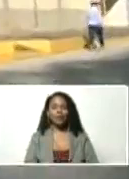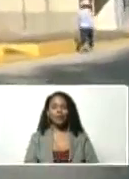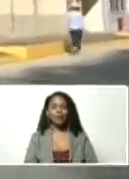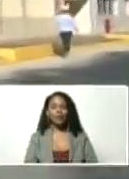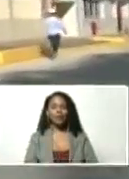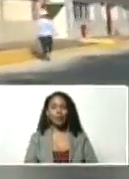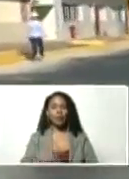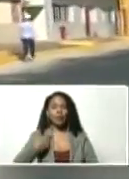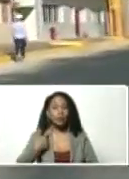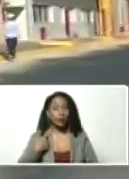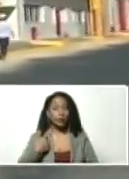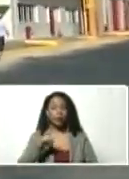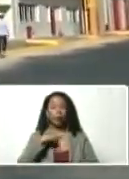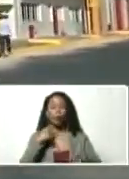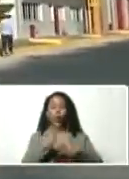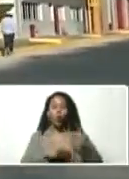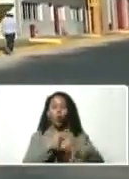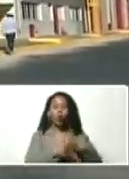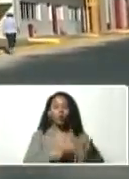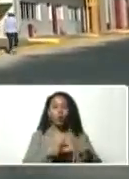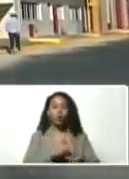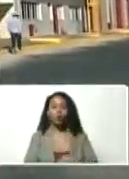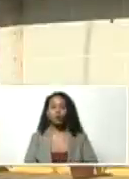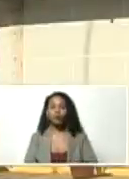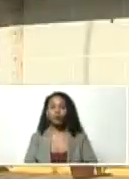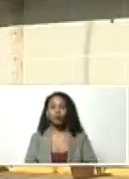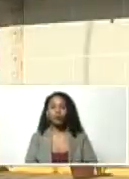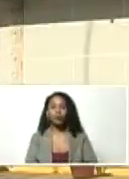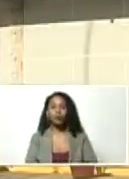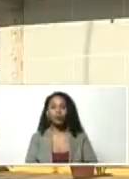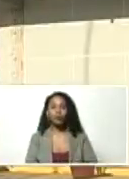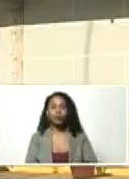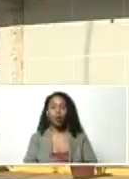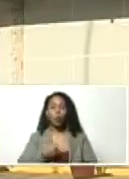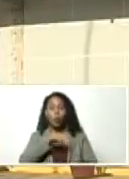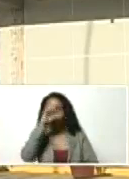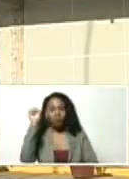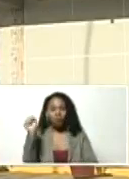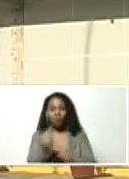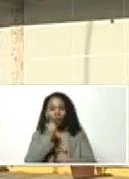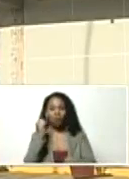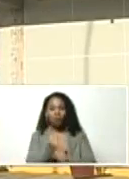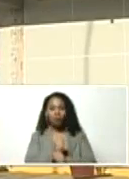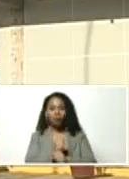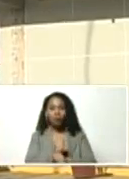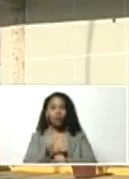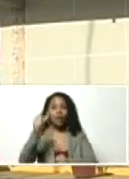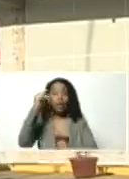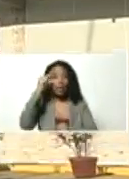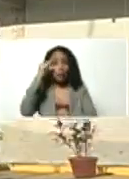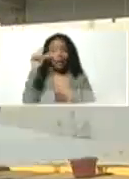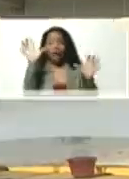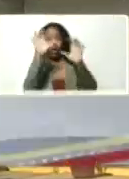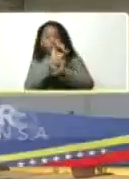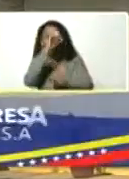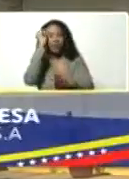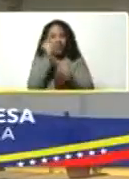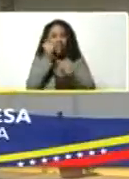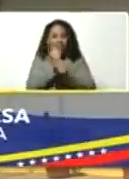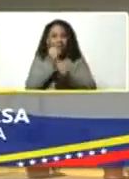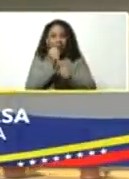que tengamos esta producción de polipropileno. Nuestros trabajadores, día y noche,